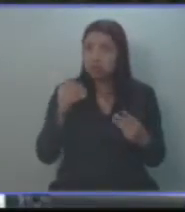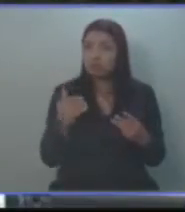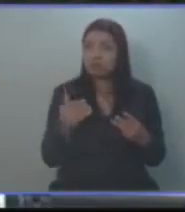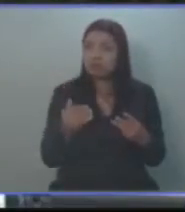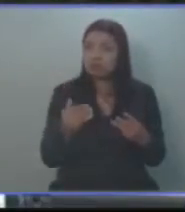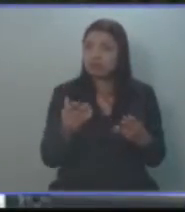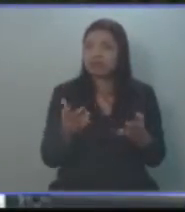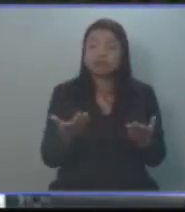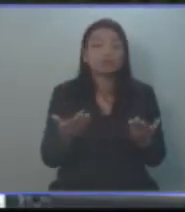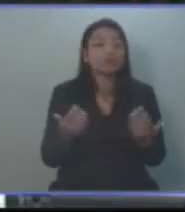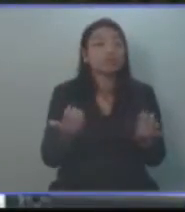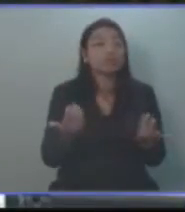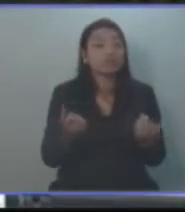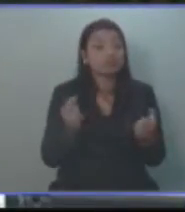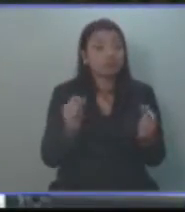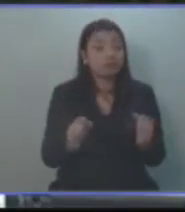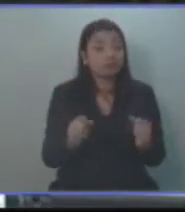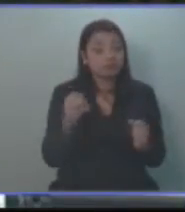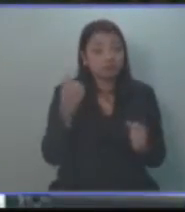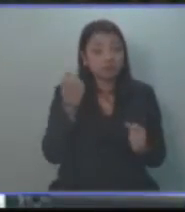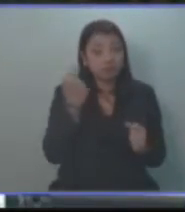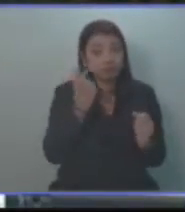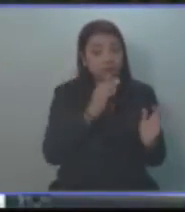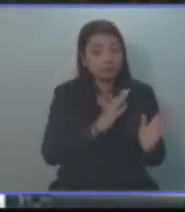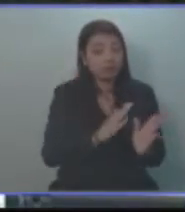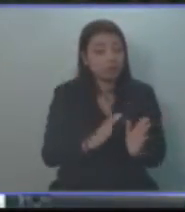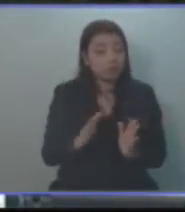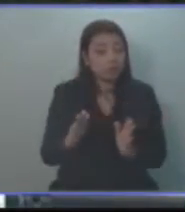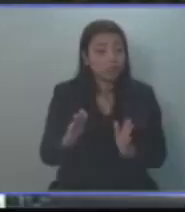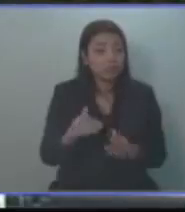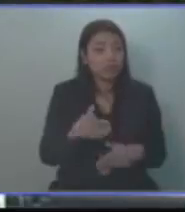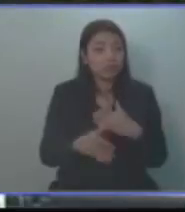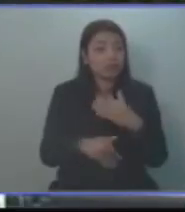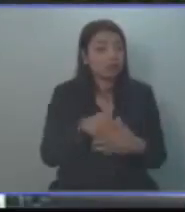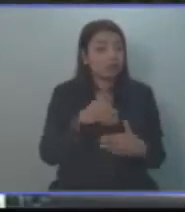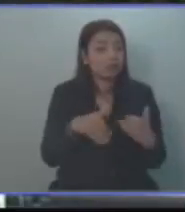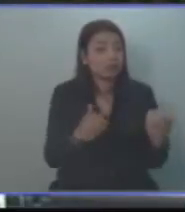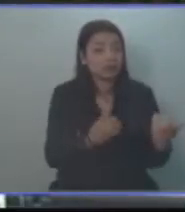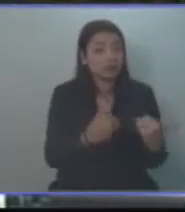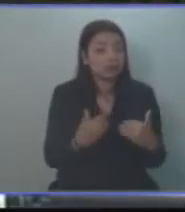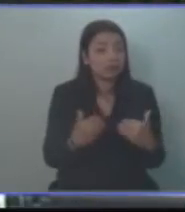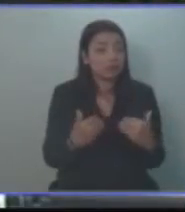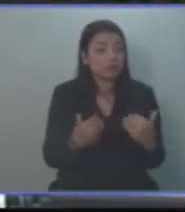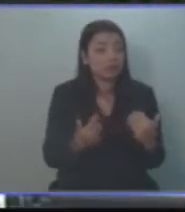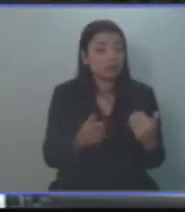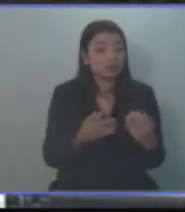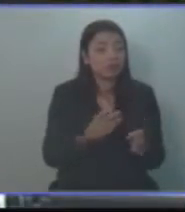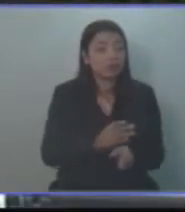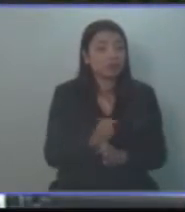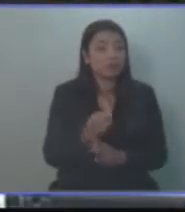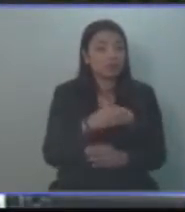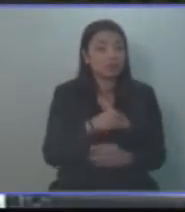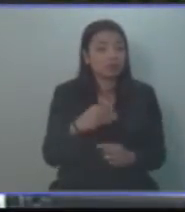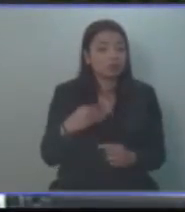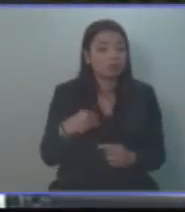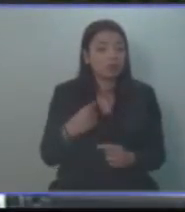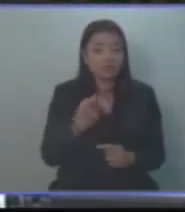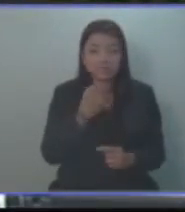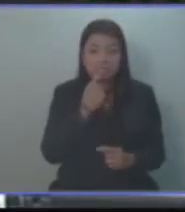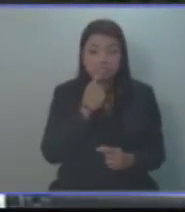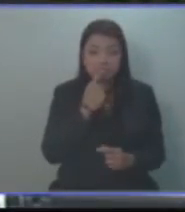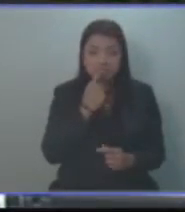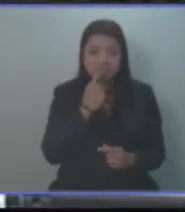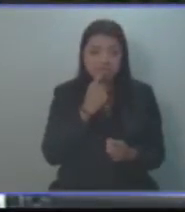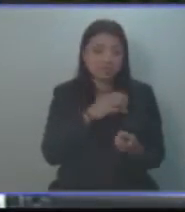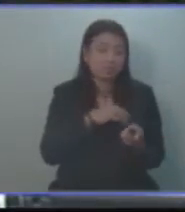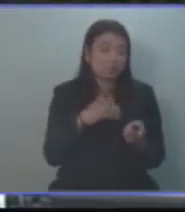lo cual deberán de tomar en cuenta la planificación de formación de especialistas en las carreras de doctorado en medicina y